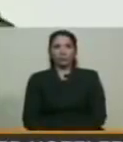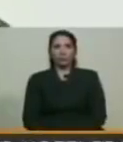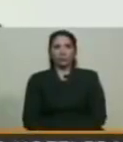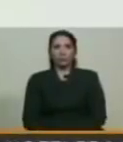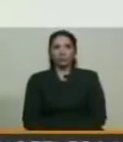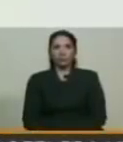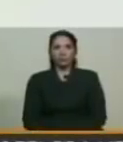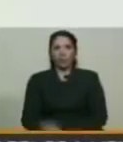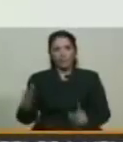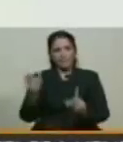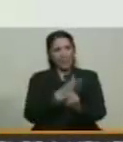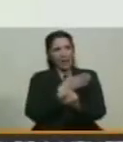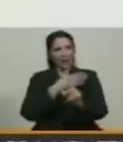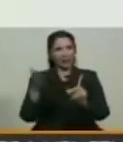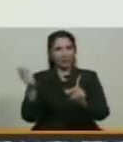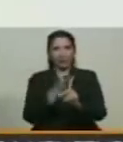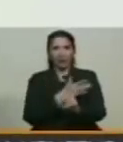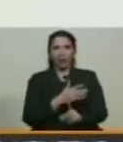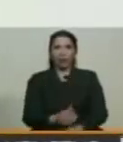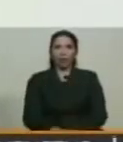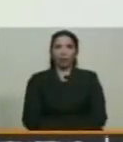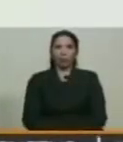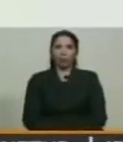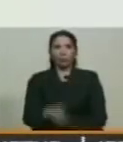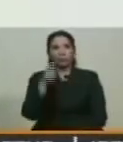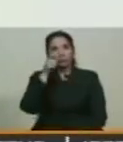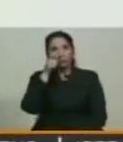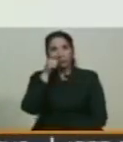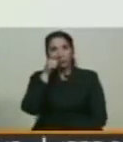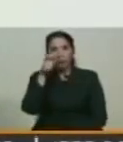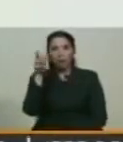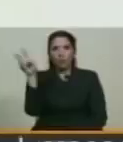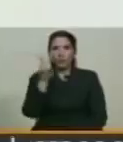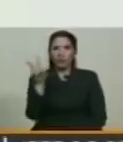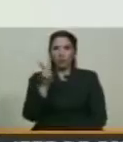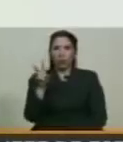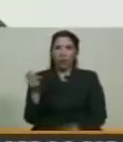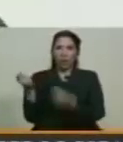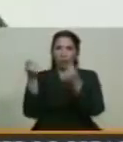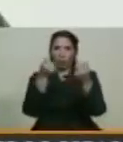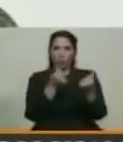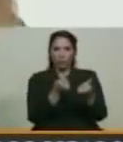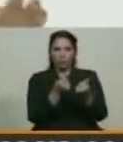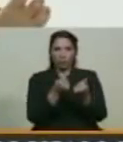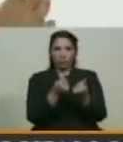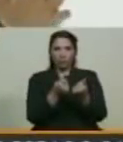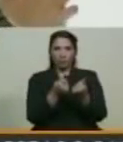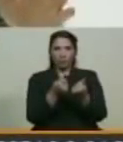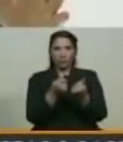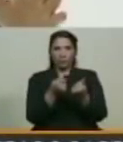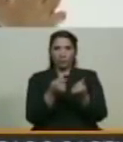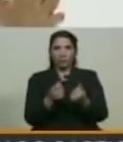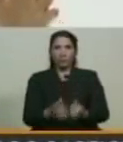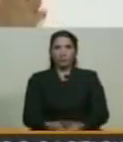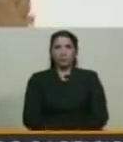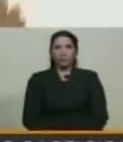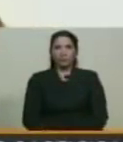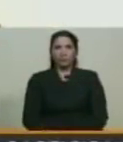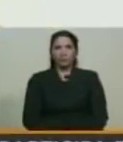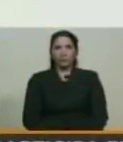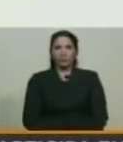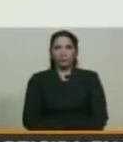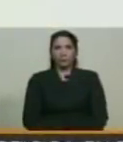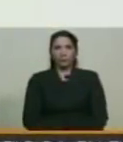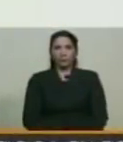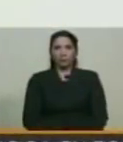de maltrato al pueblo de Venezuela por la vía económica para, bueno, quebrar